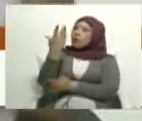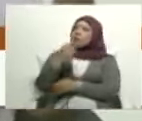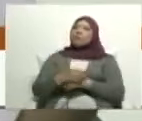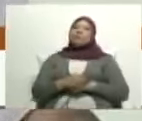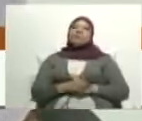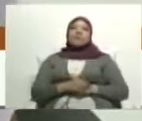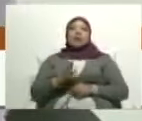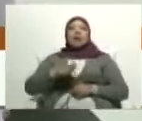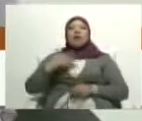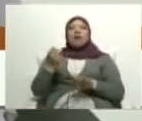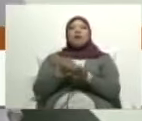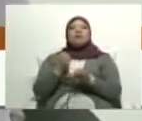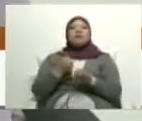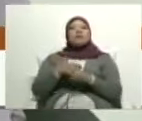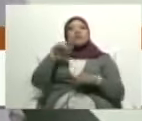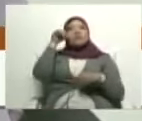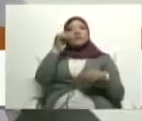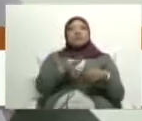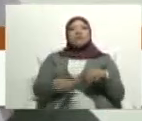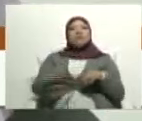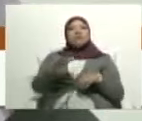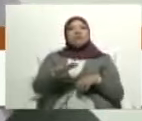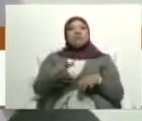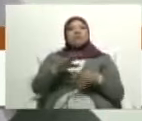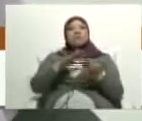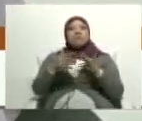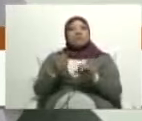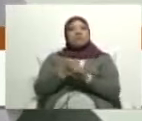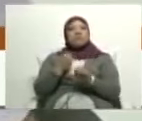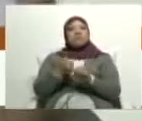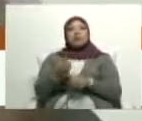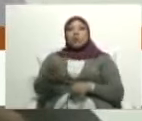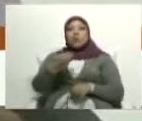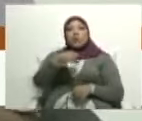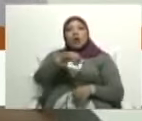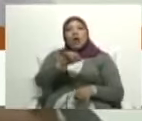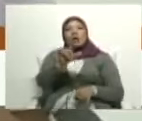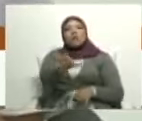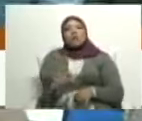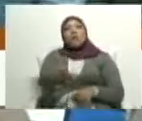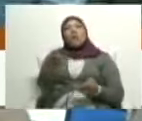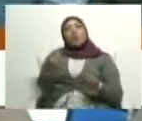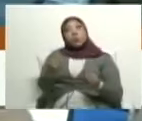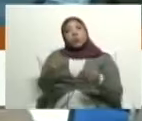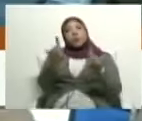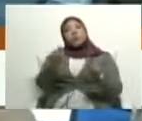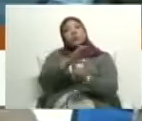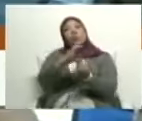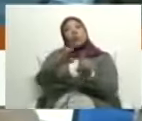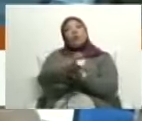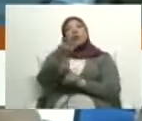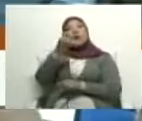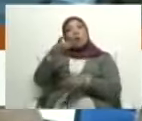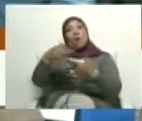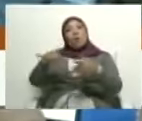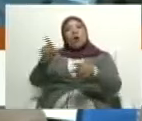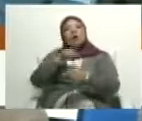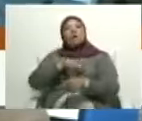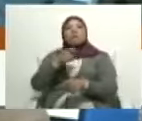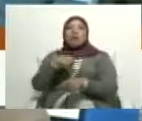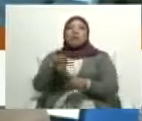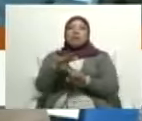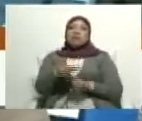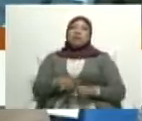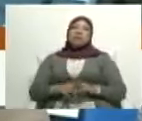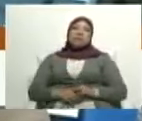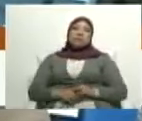Porque no podemos ir a la independencia política plena, un pueblo subyugado culturalmente al colonialismo.